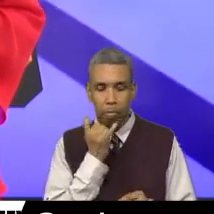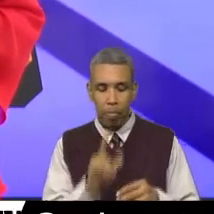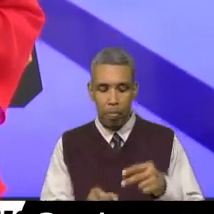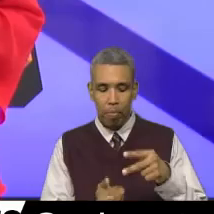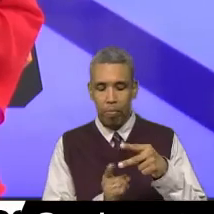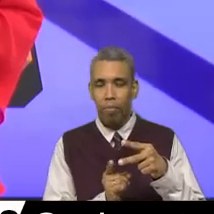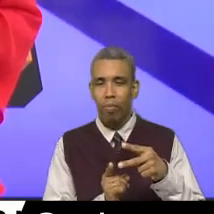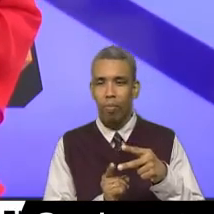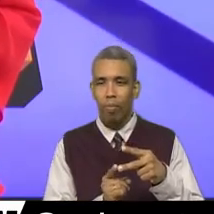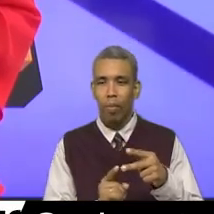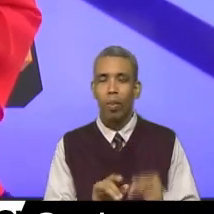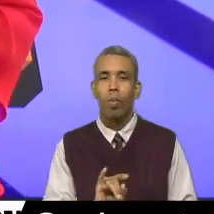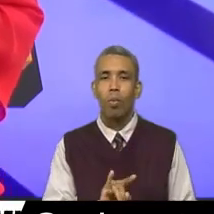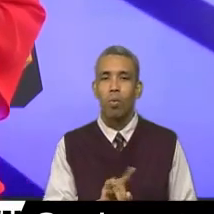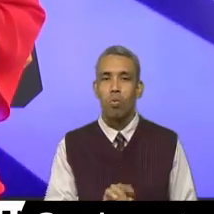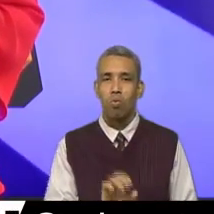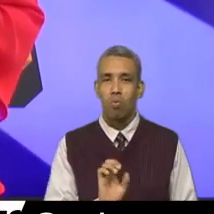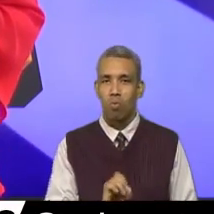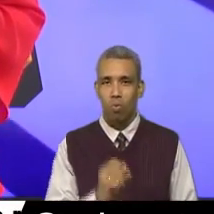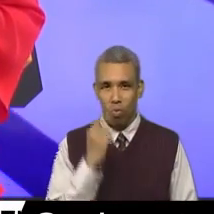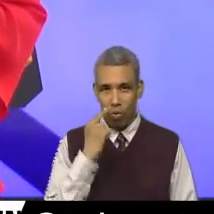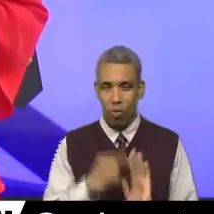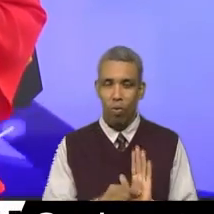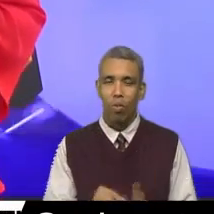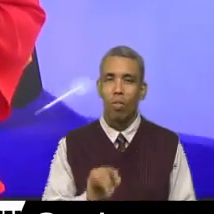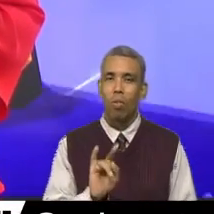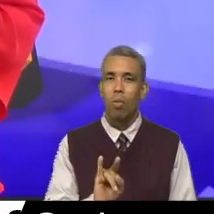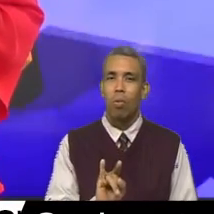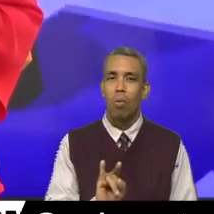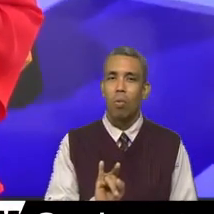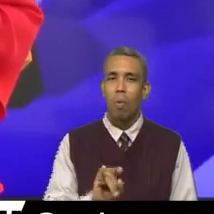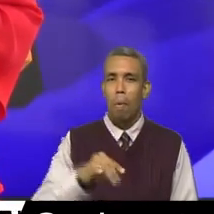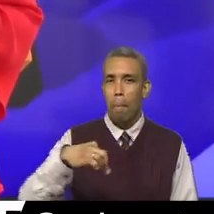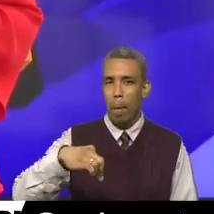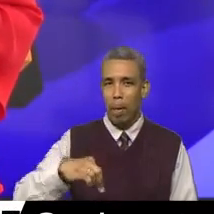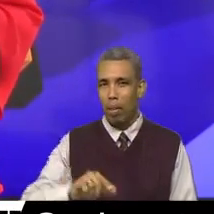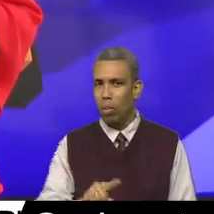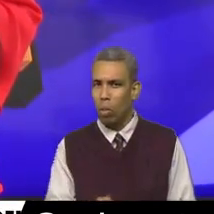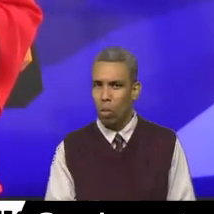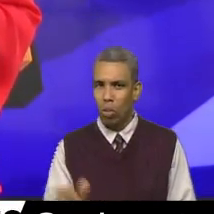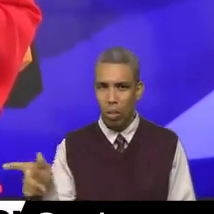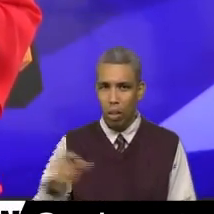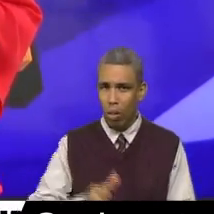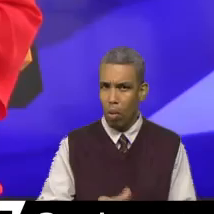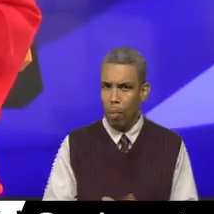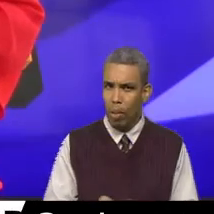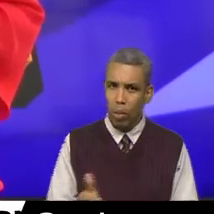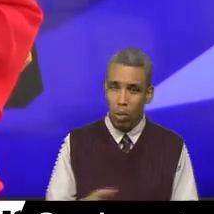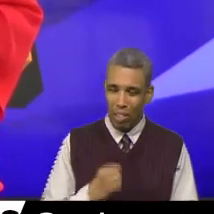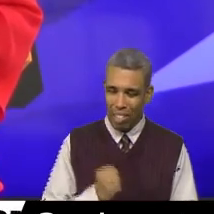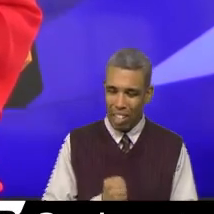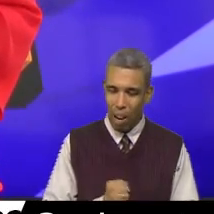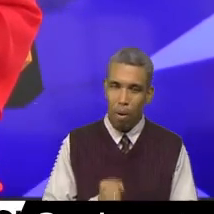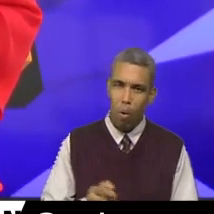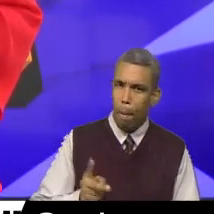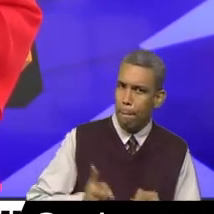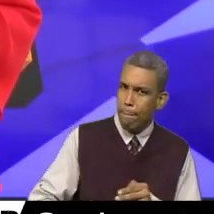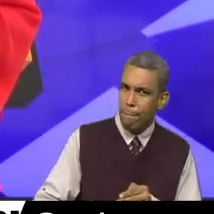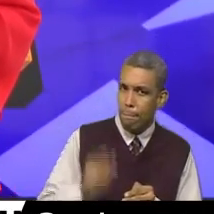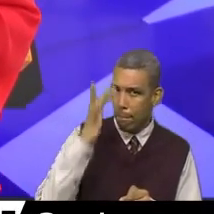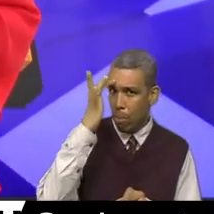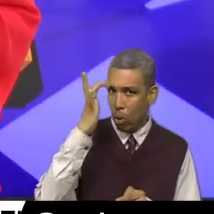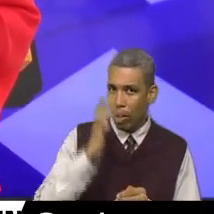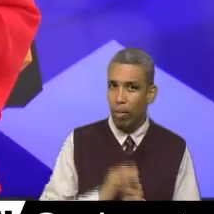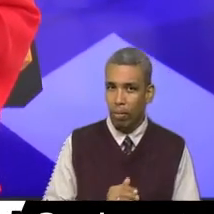que trabajos de reparación de la planta UOP2 están suspendidos por Ecopetrol. Estos trabajos son los que mayor